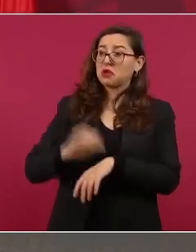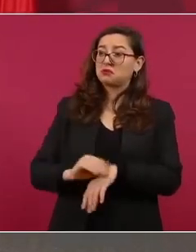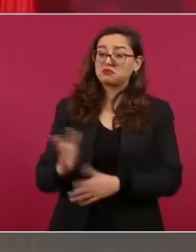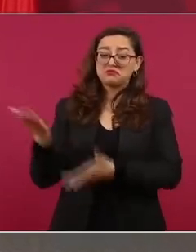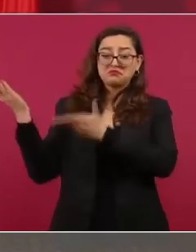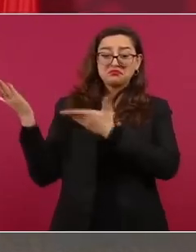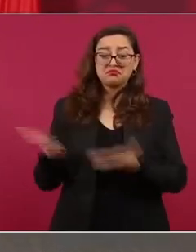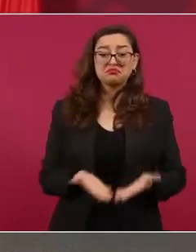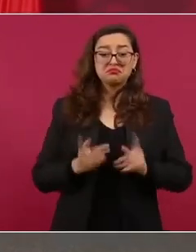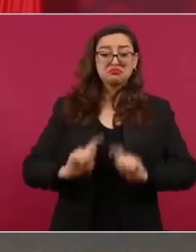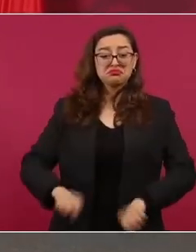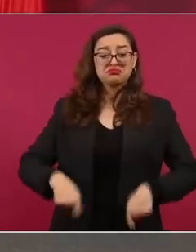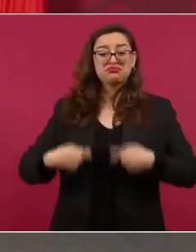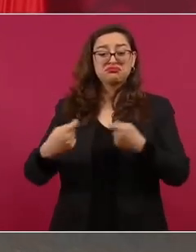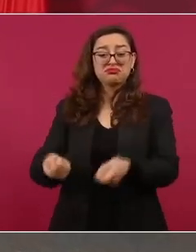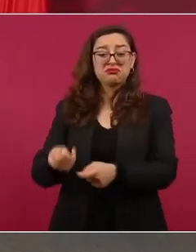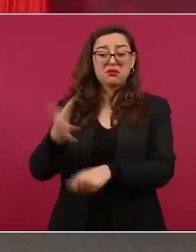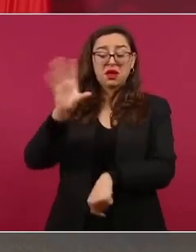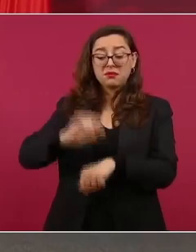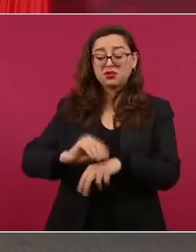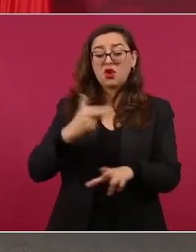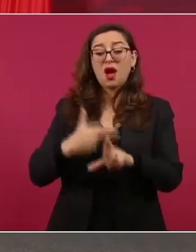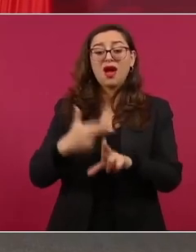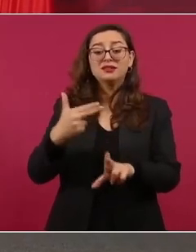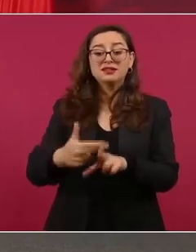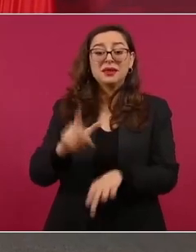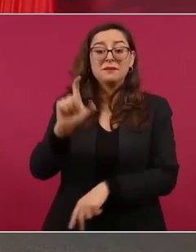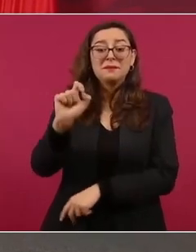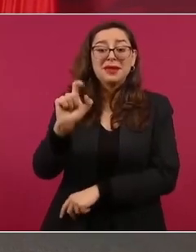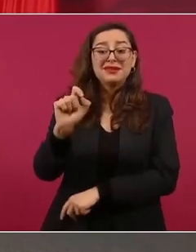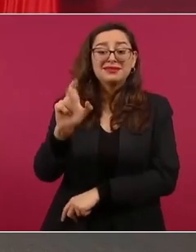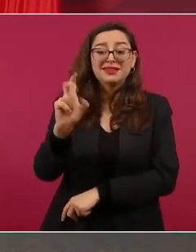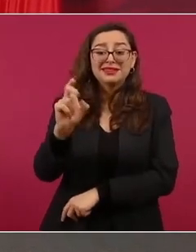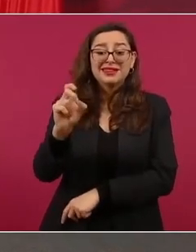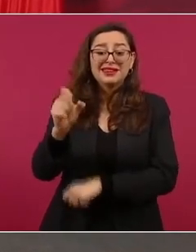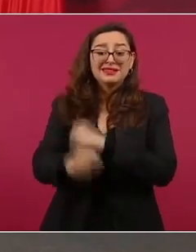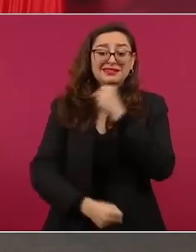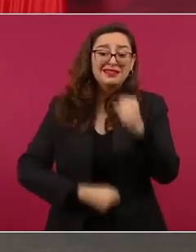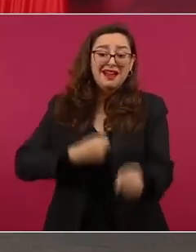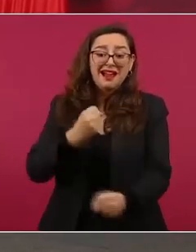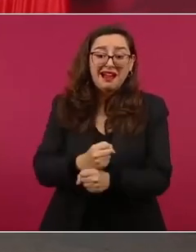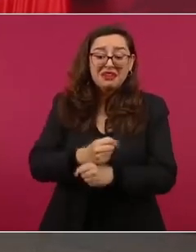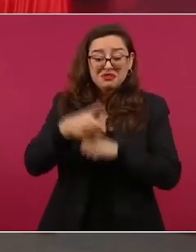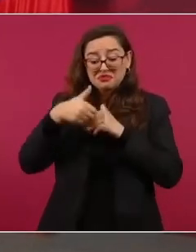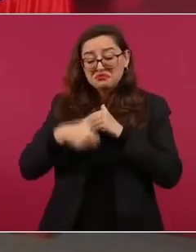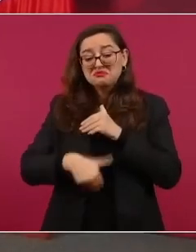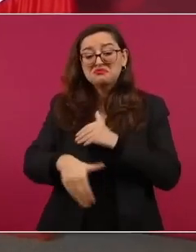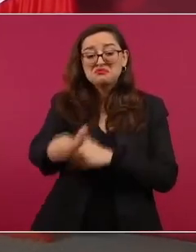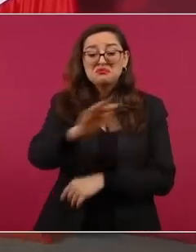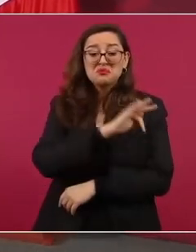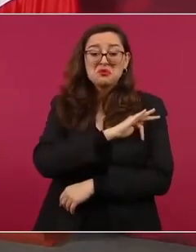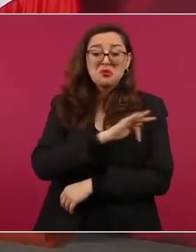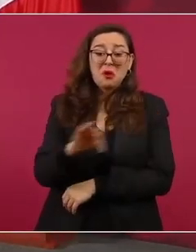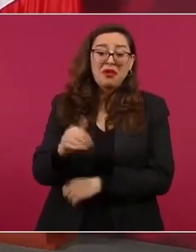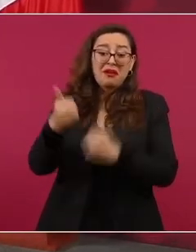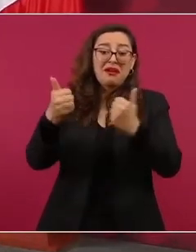que les entregaron las concesiones después de la llamada reforma